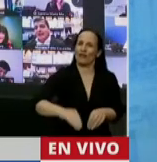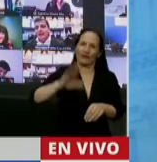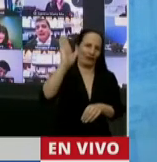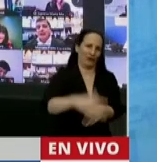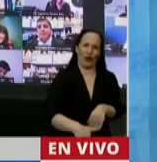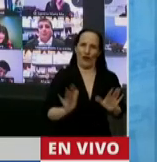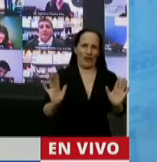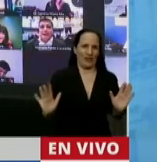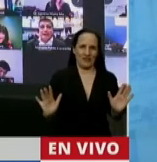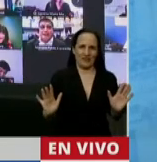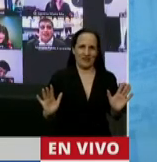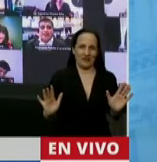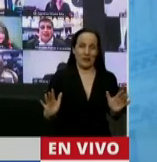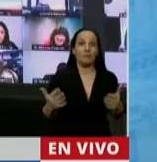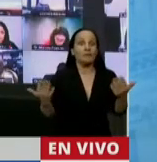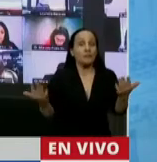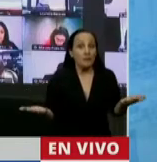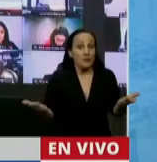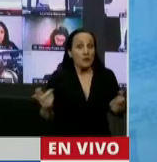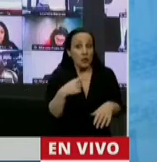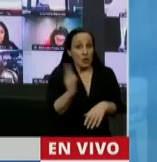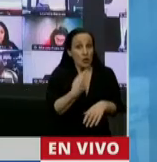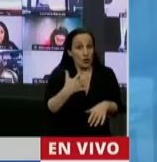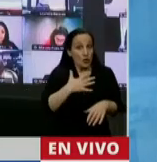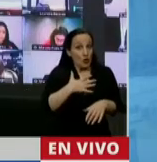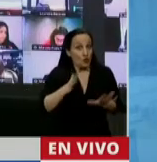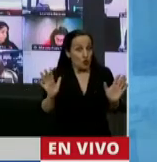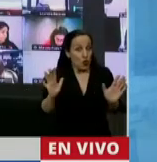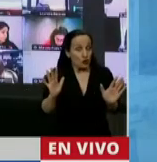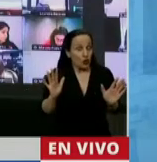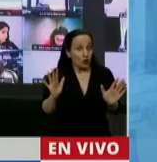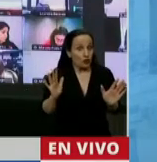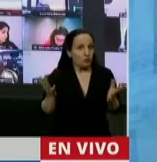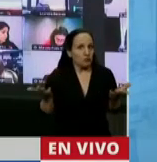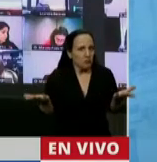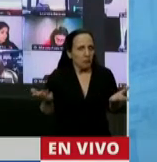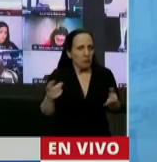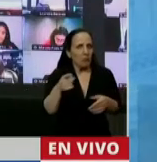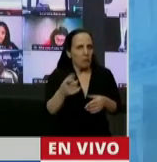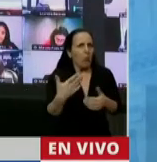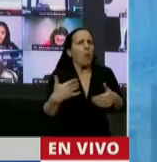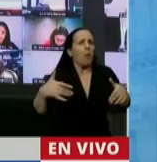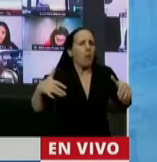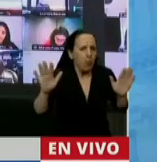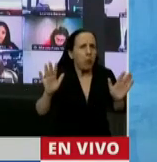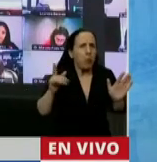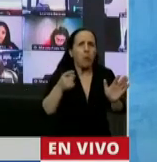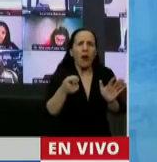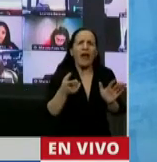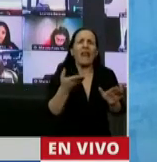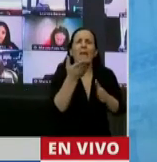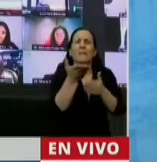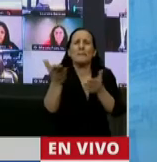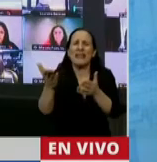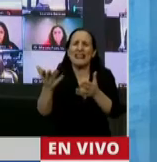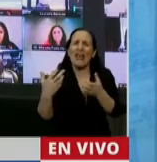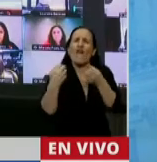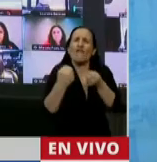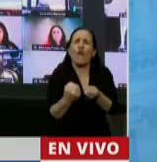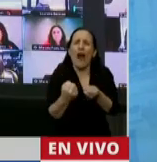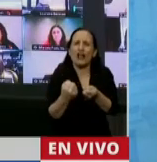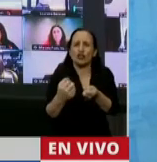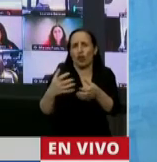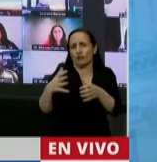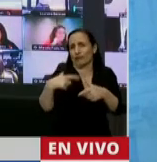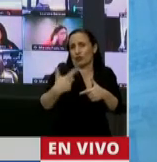representantes políticos que conocen, por ejemplo, ¿no?, sobre el cambio climático, esperaríamos que entonces, claro, tomen después medidas acorde,